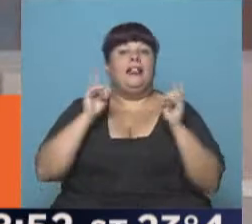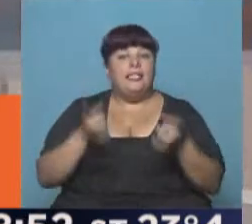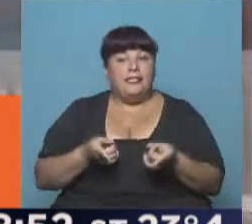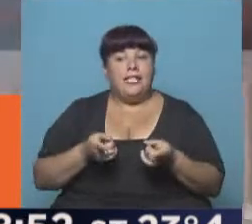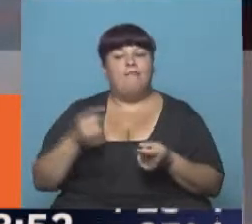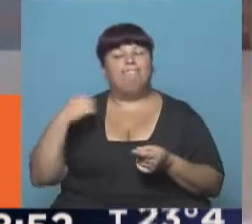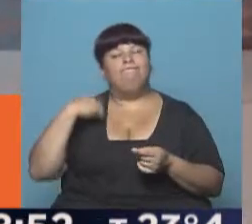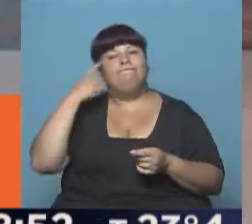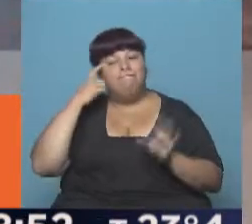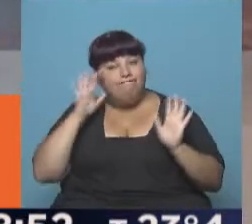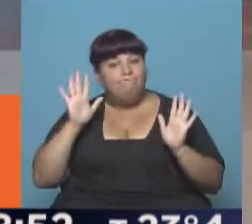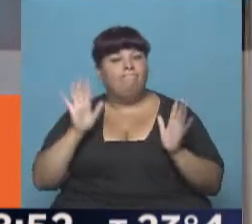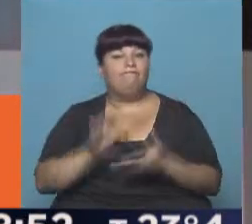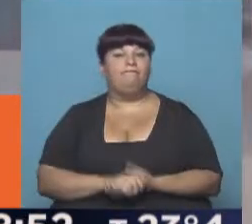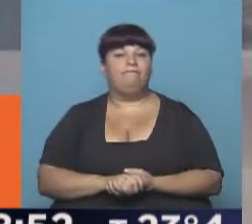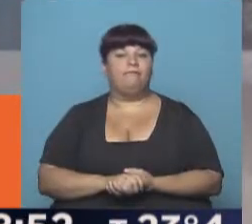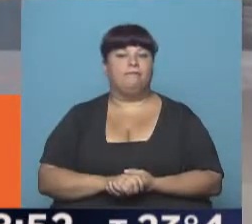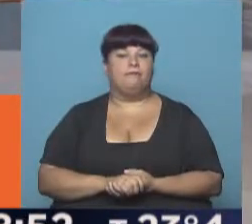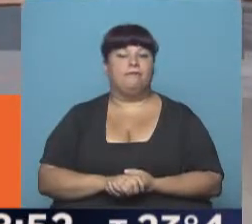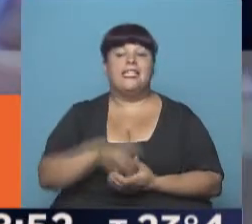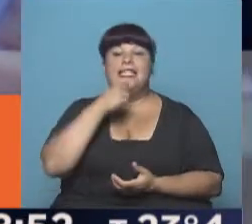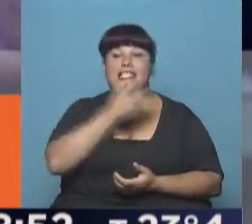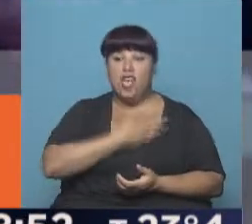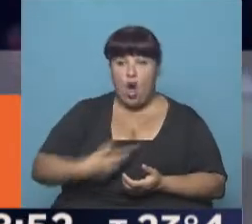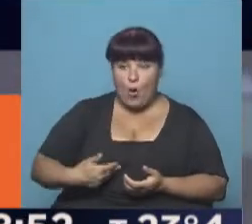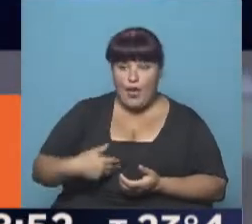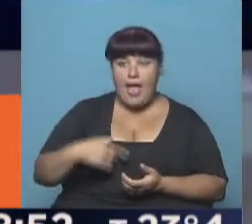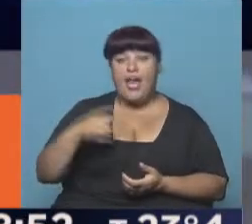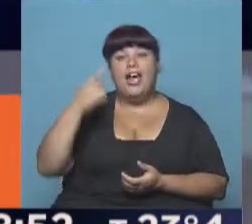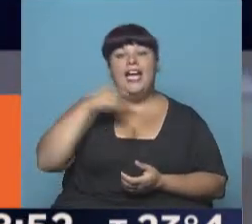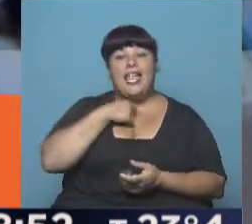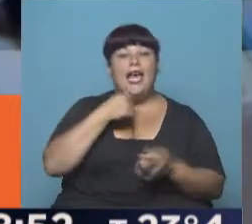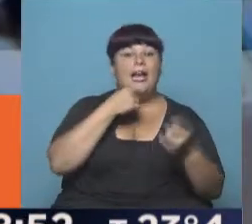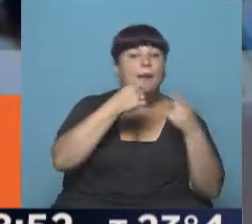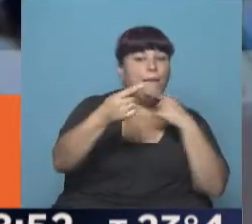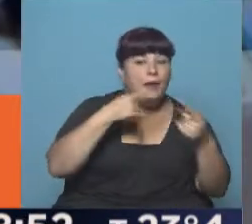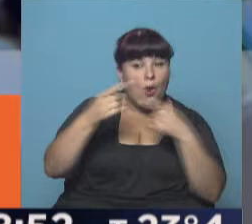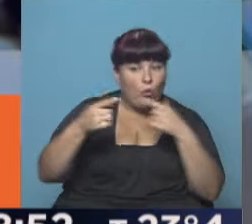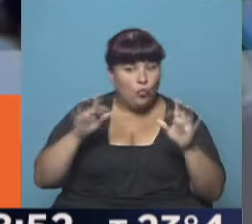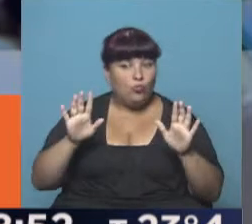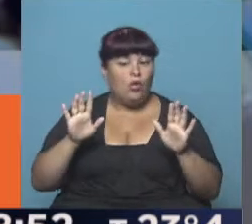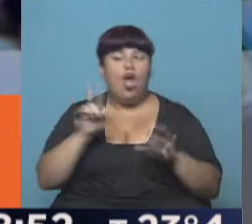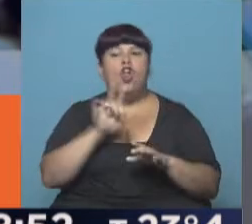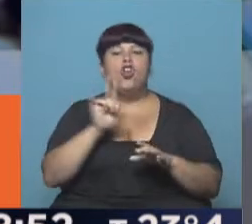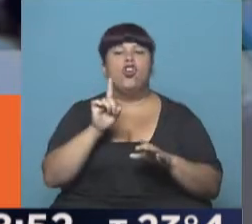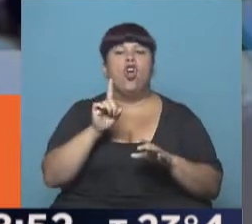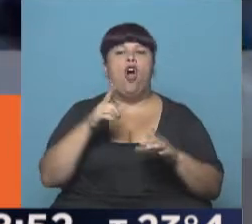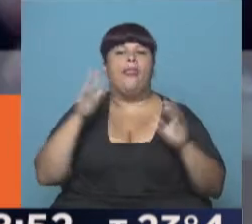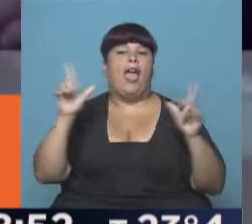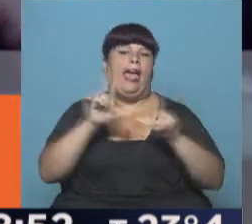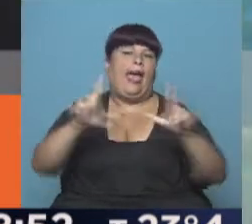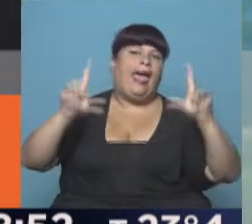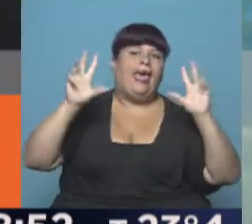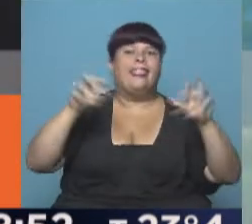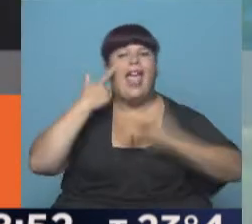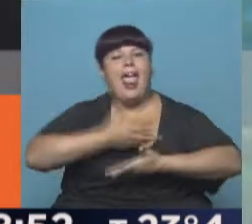la impresión que si el gobierno eligió el camino de la consulta, no de la mediatización de un